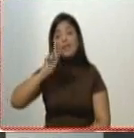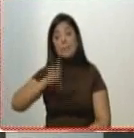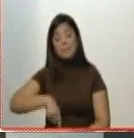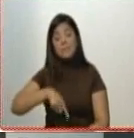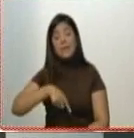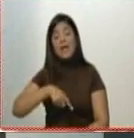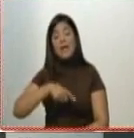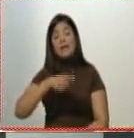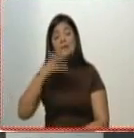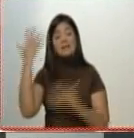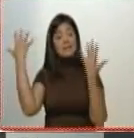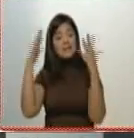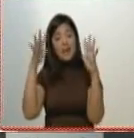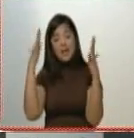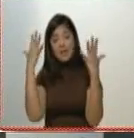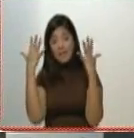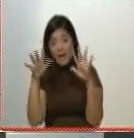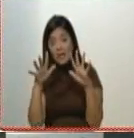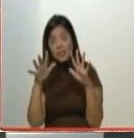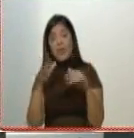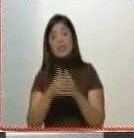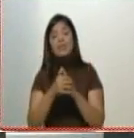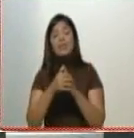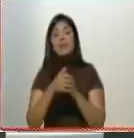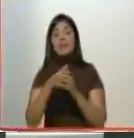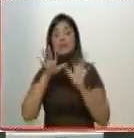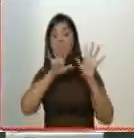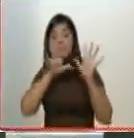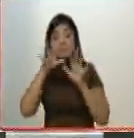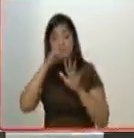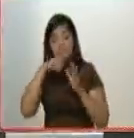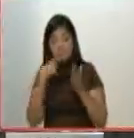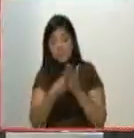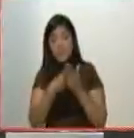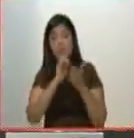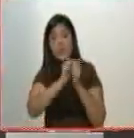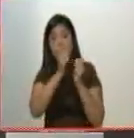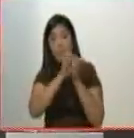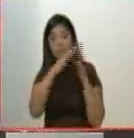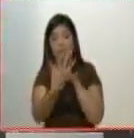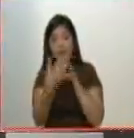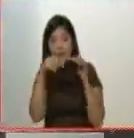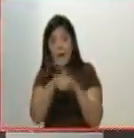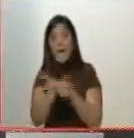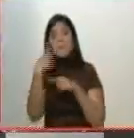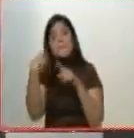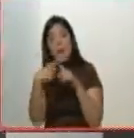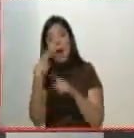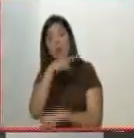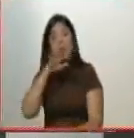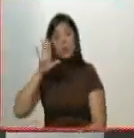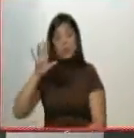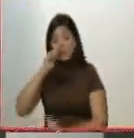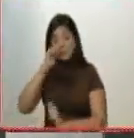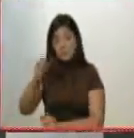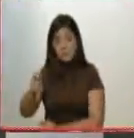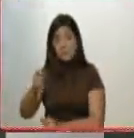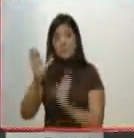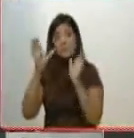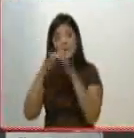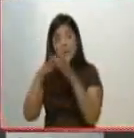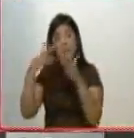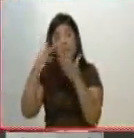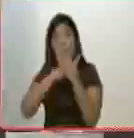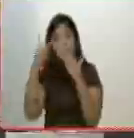de la misión Barrio Adentro Deportivo y juramentando a nuestros recreadores del Plan Vacacional Comunitario. Quiero saludar a